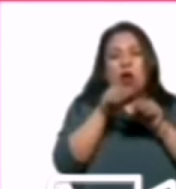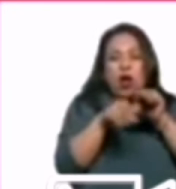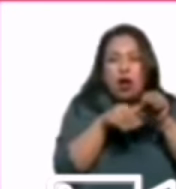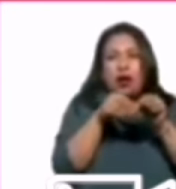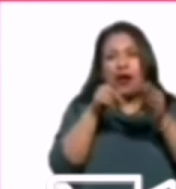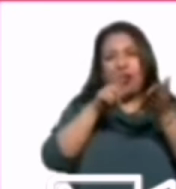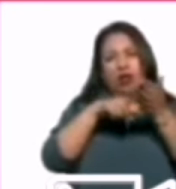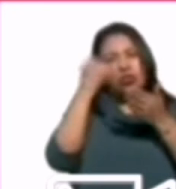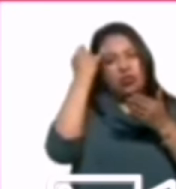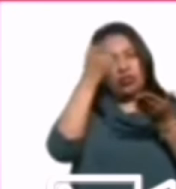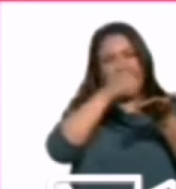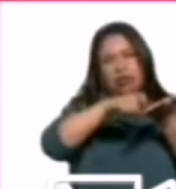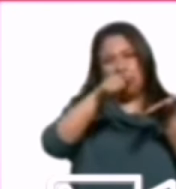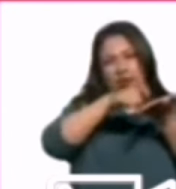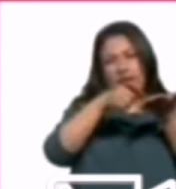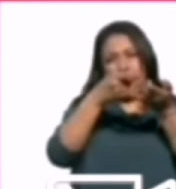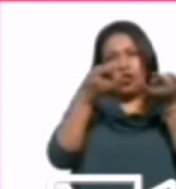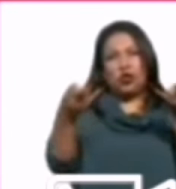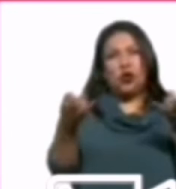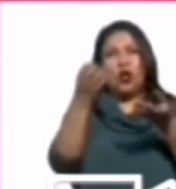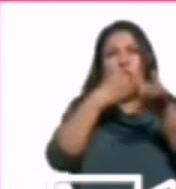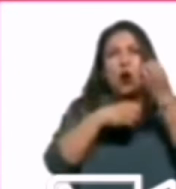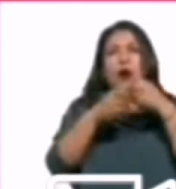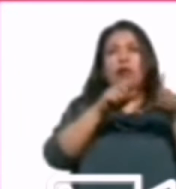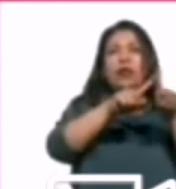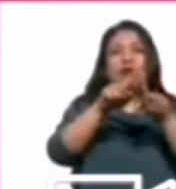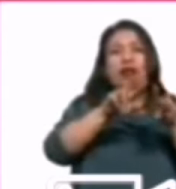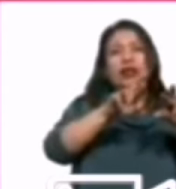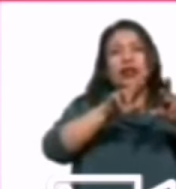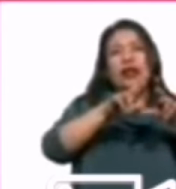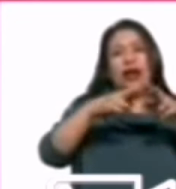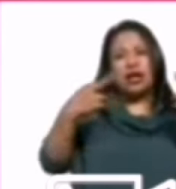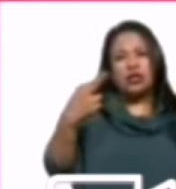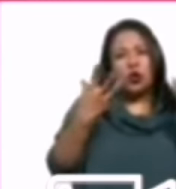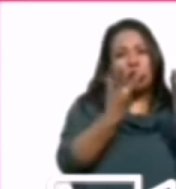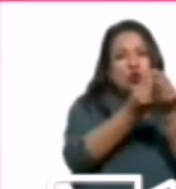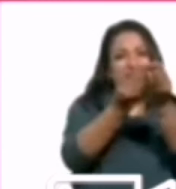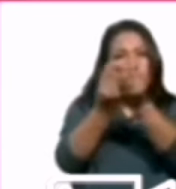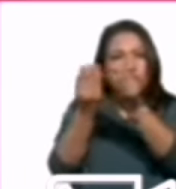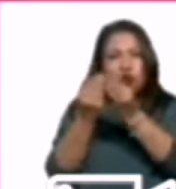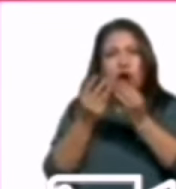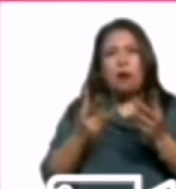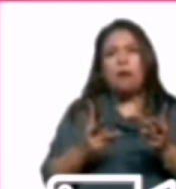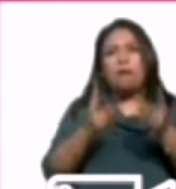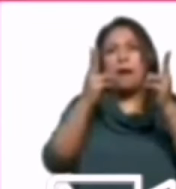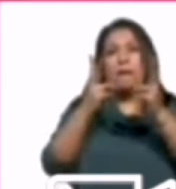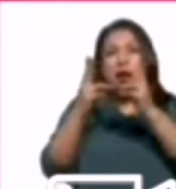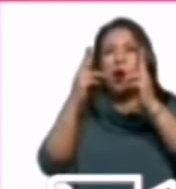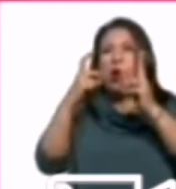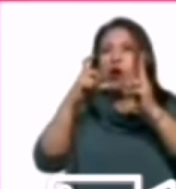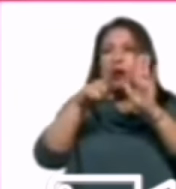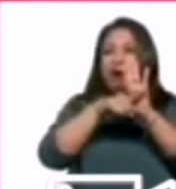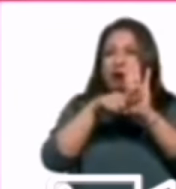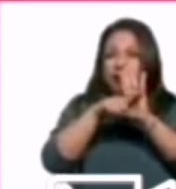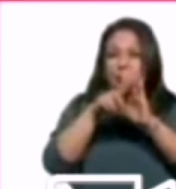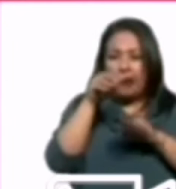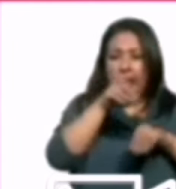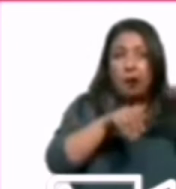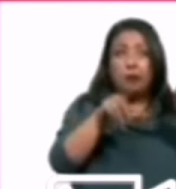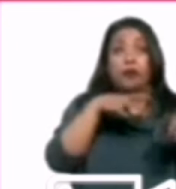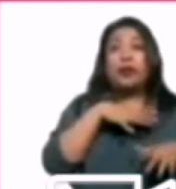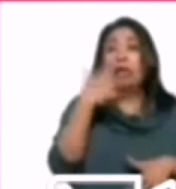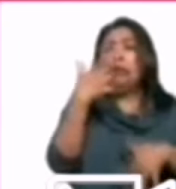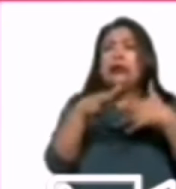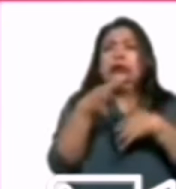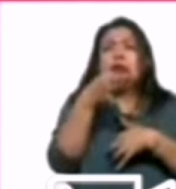de esta obra, de muchas relaciones o frases o momentos tóxicos. Con una duración